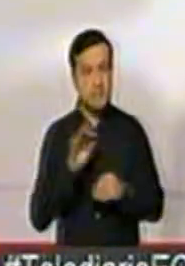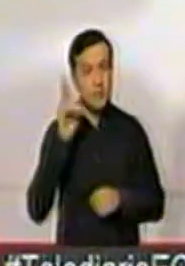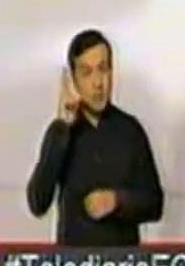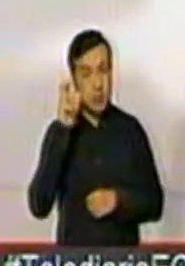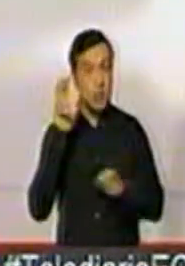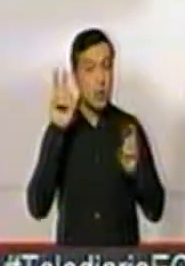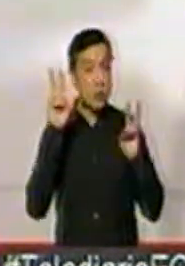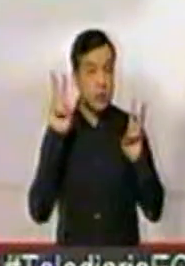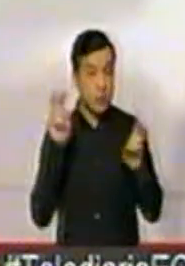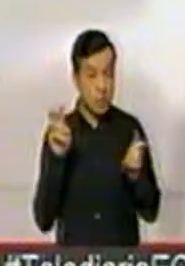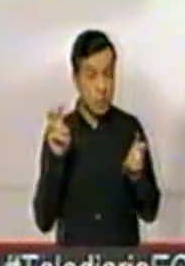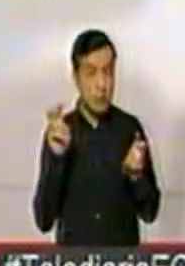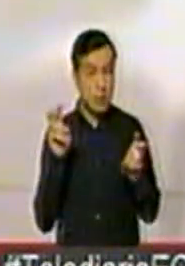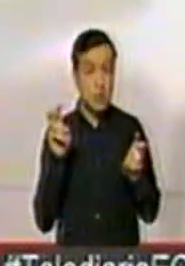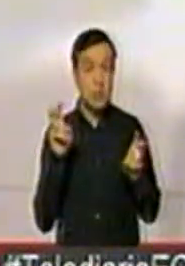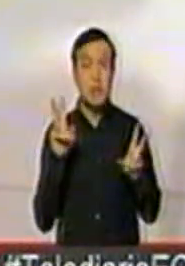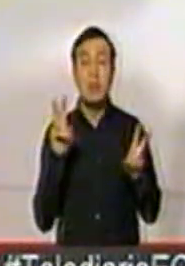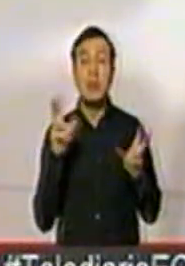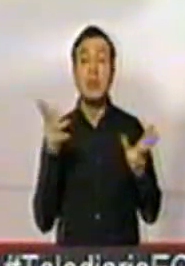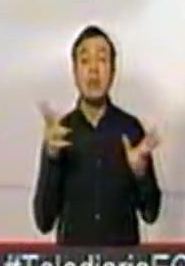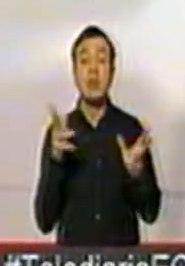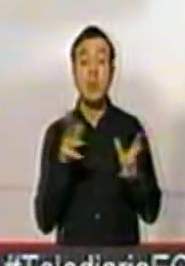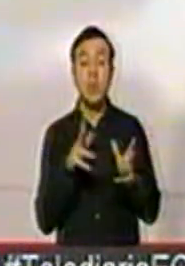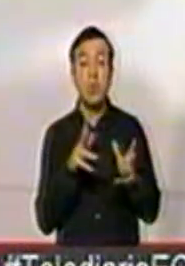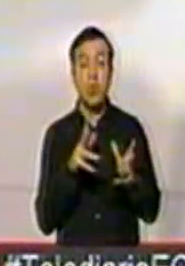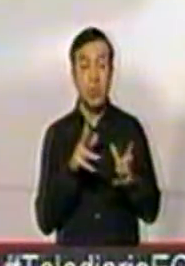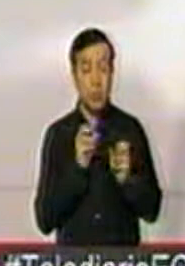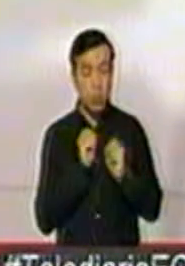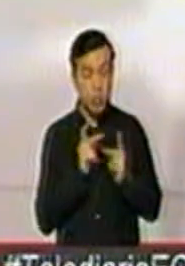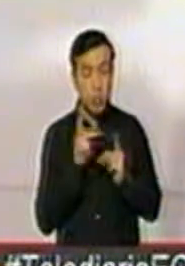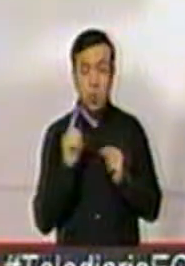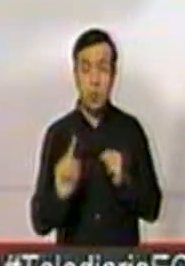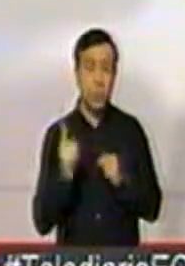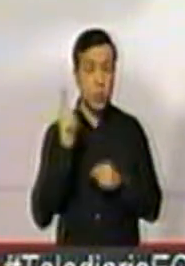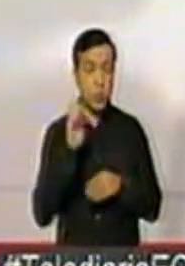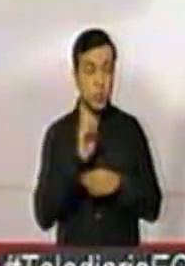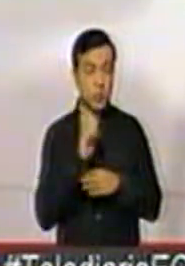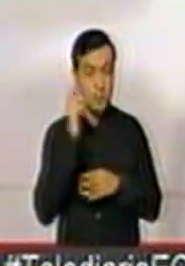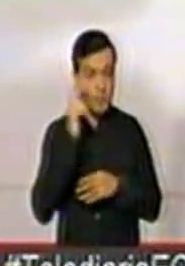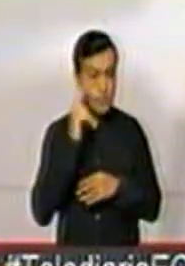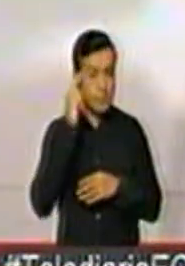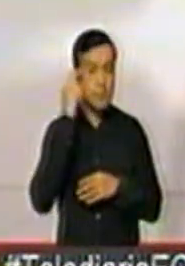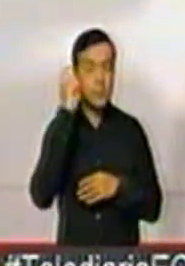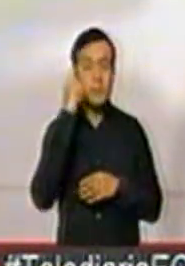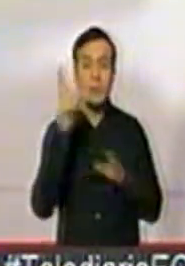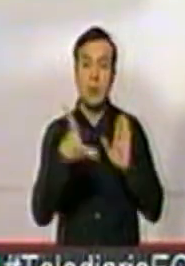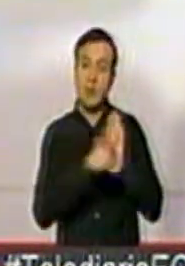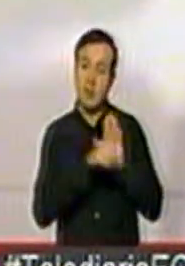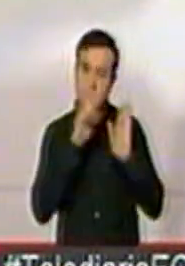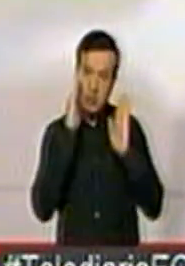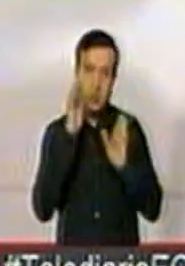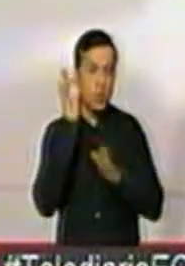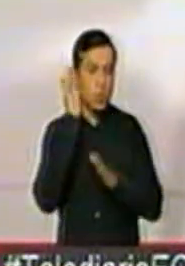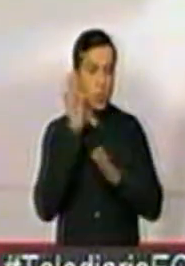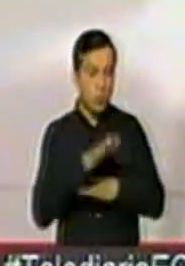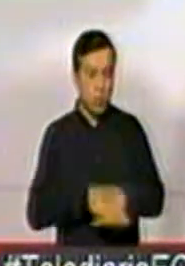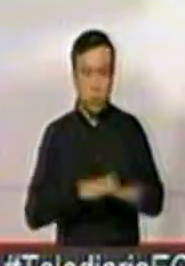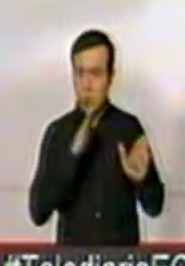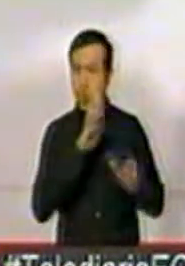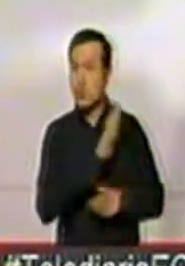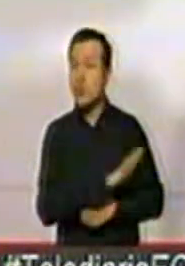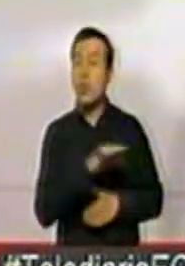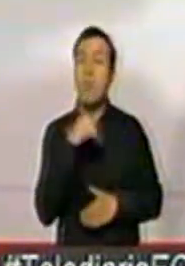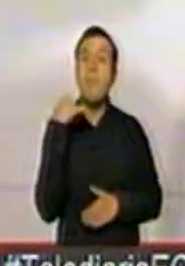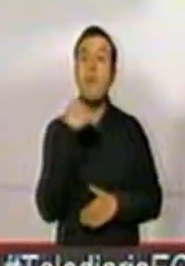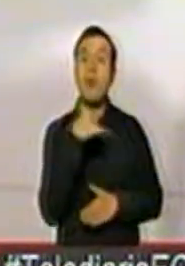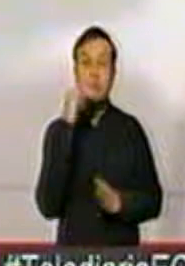tema, hemos desperdiciado una oportunidad única como país en el sentido de legislar en favor de las mujeres que han sido víctimas de